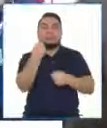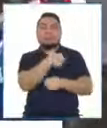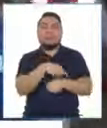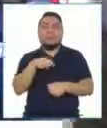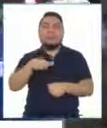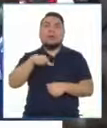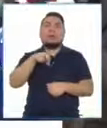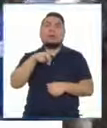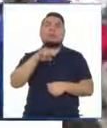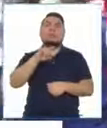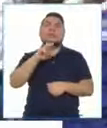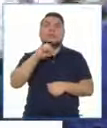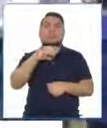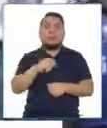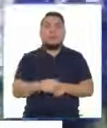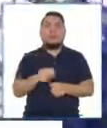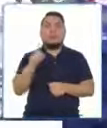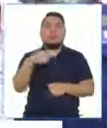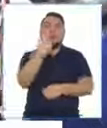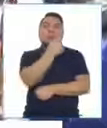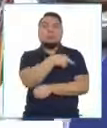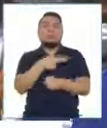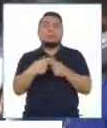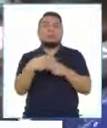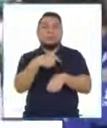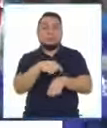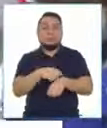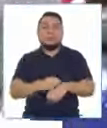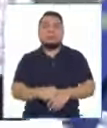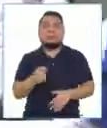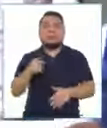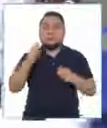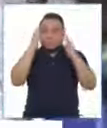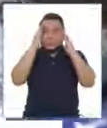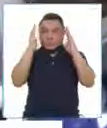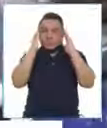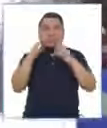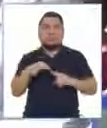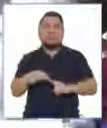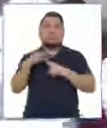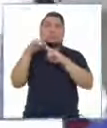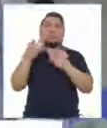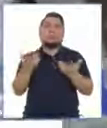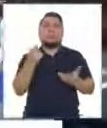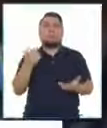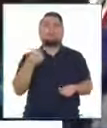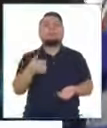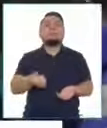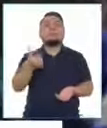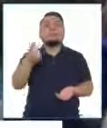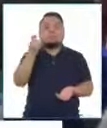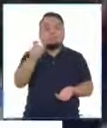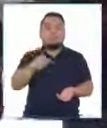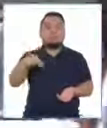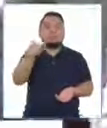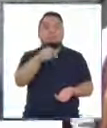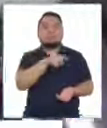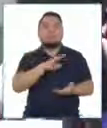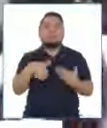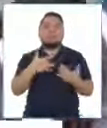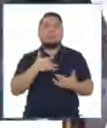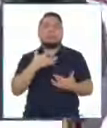Apurímac. Es un hospital temporal para la atención exclusiva de pacientes leves